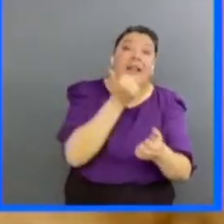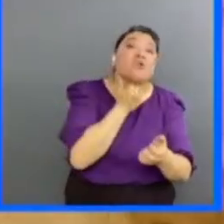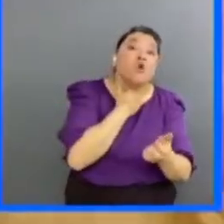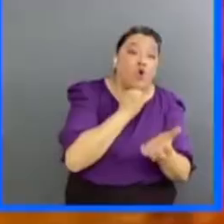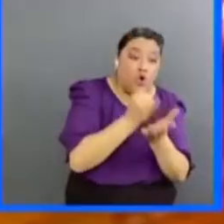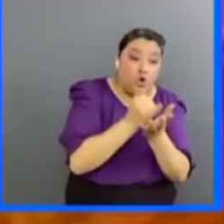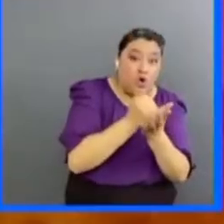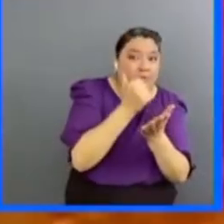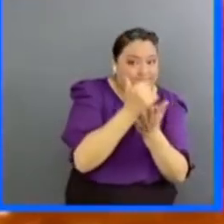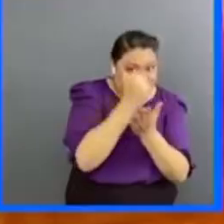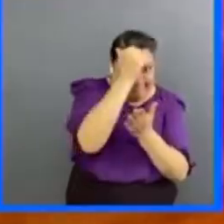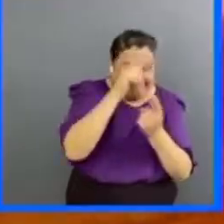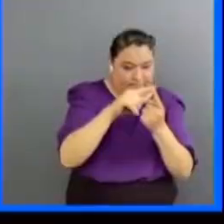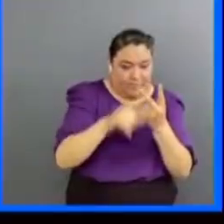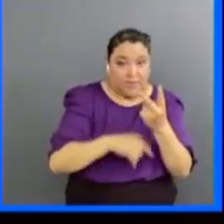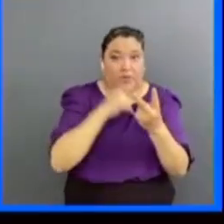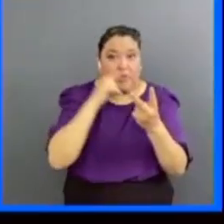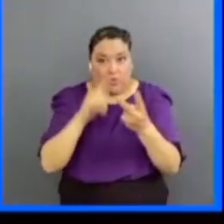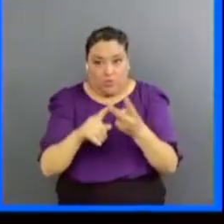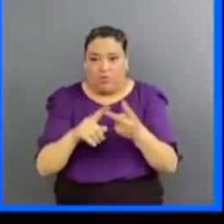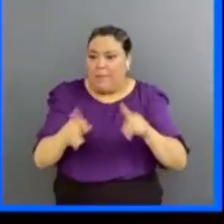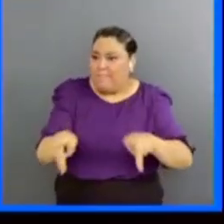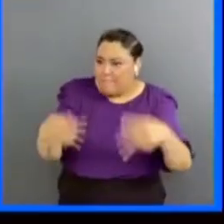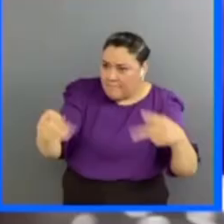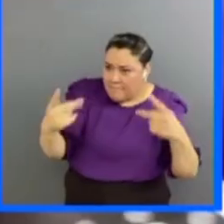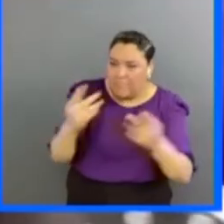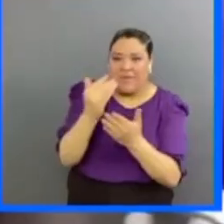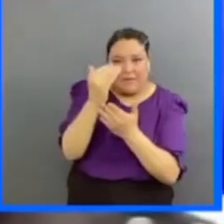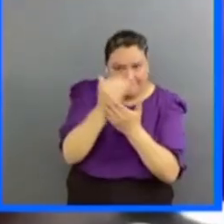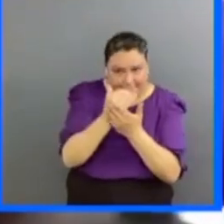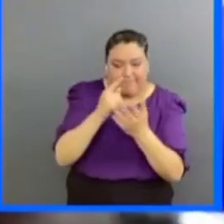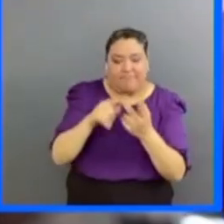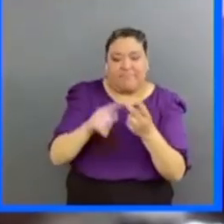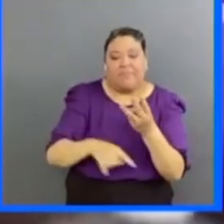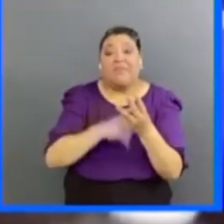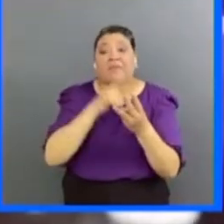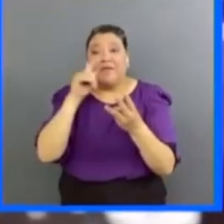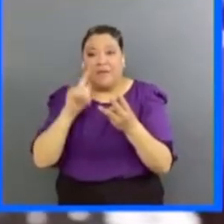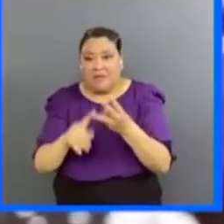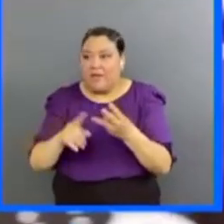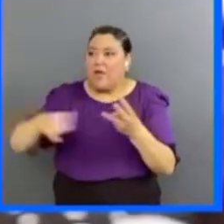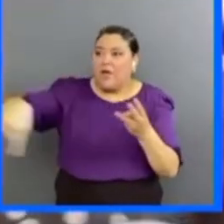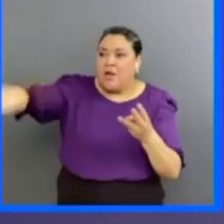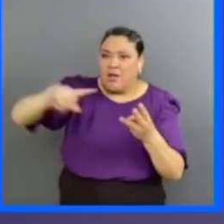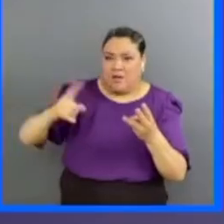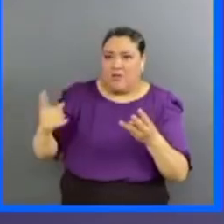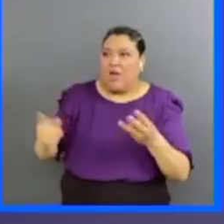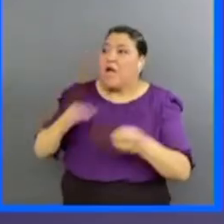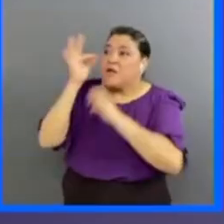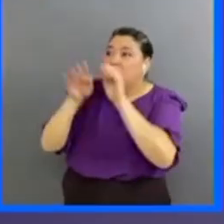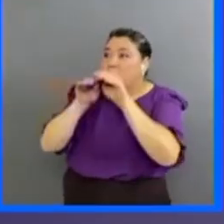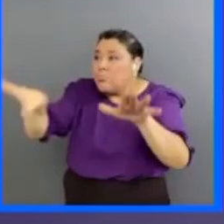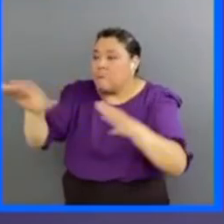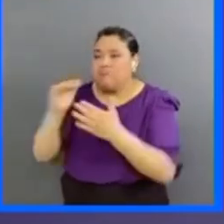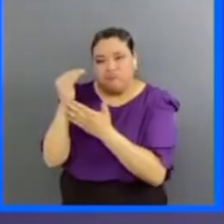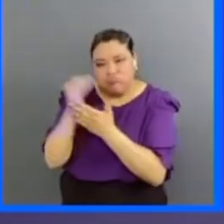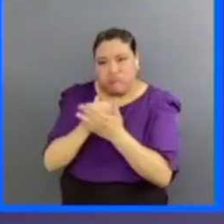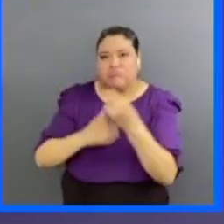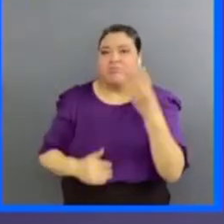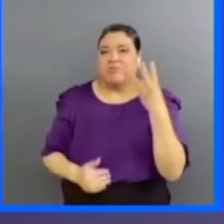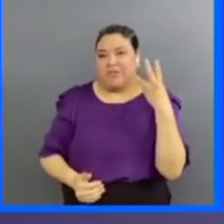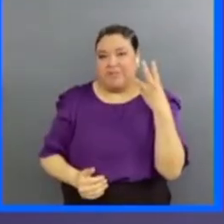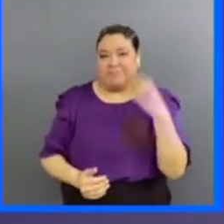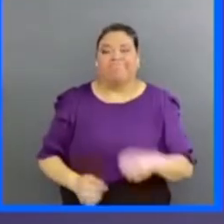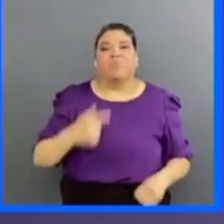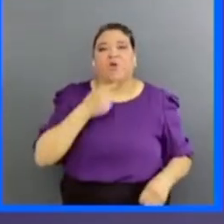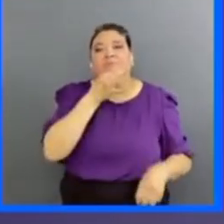2. Controlar la disponibilidad de estas. Y 3. Restringir la publicidad. Hacemos nuevamente un llamado al